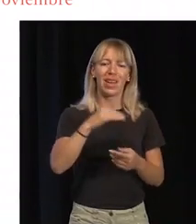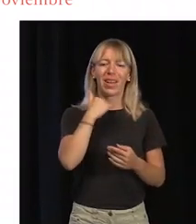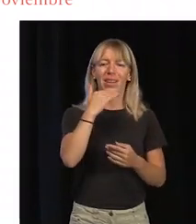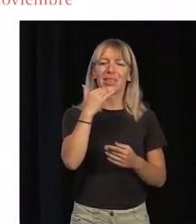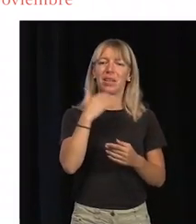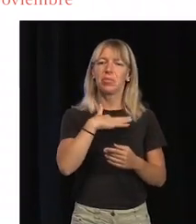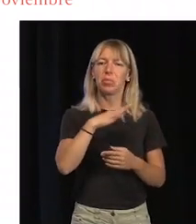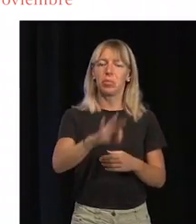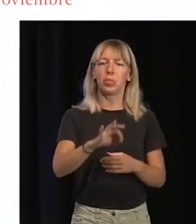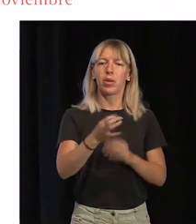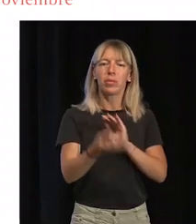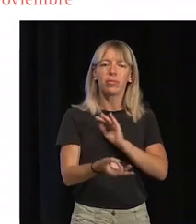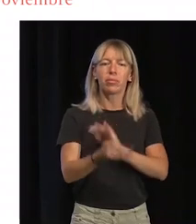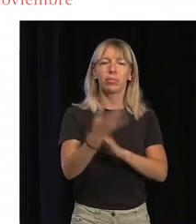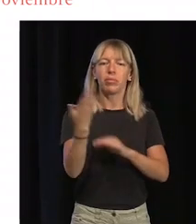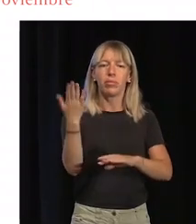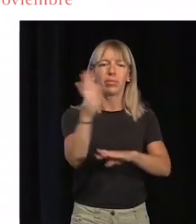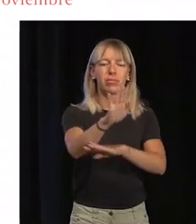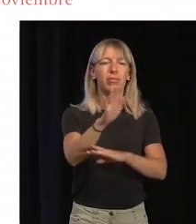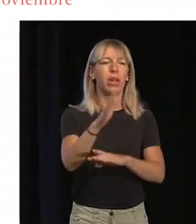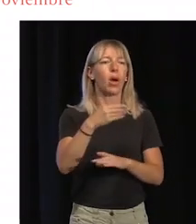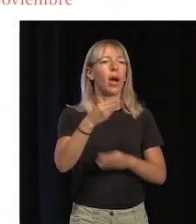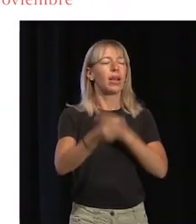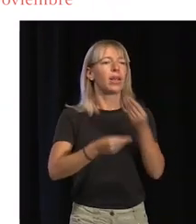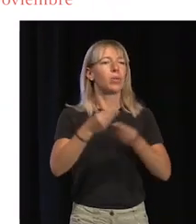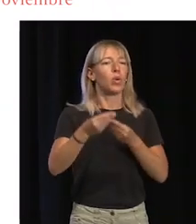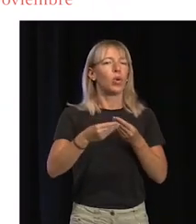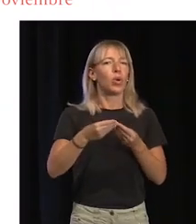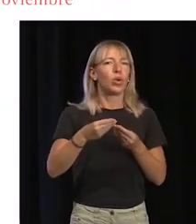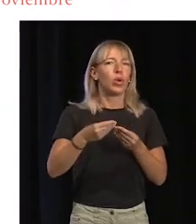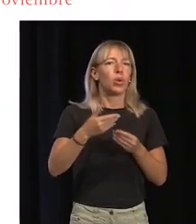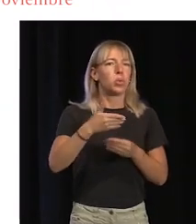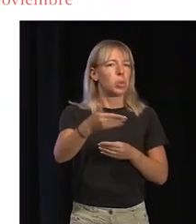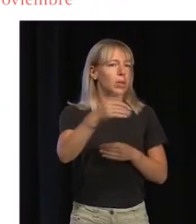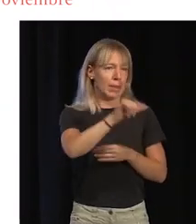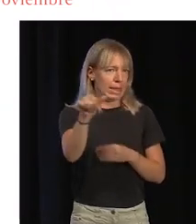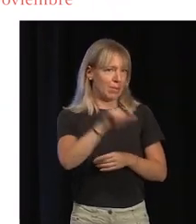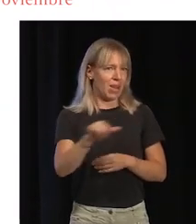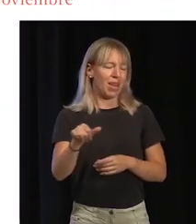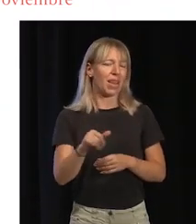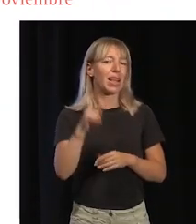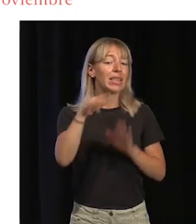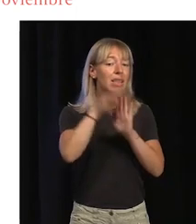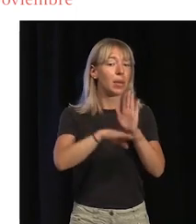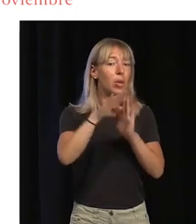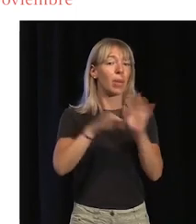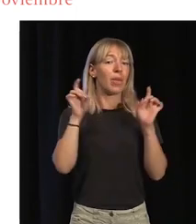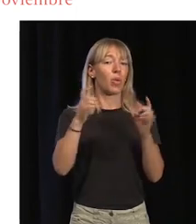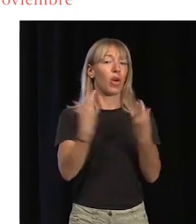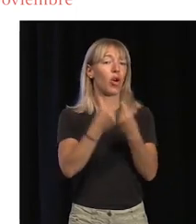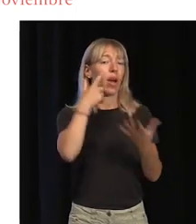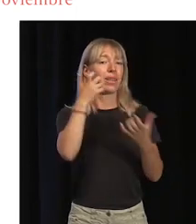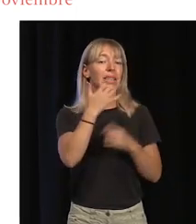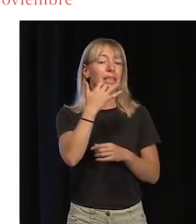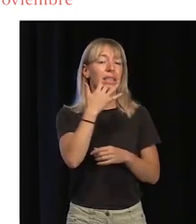en disposición de poder sacarlo a la luz, lo haremos en las próximas semanas, pero este programa de Educa con el Arte, si